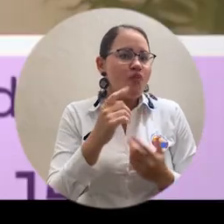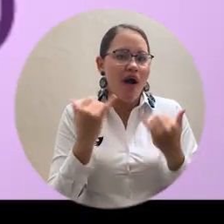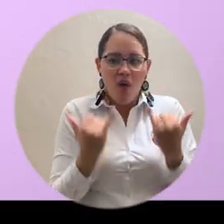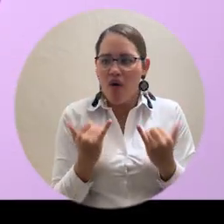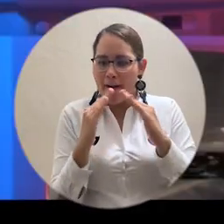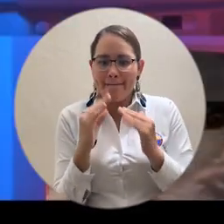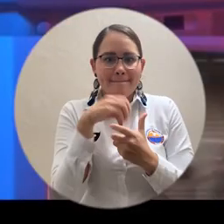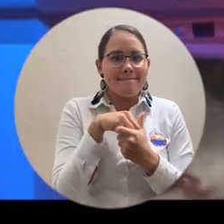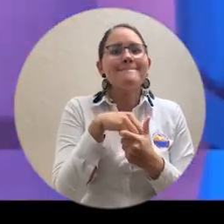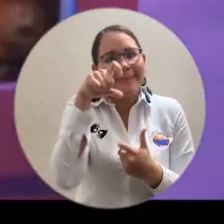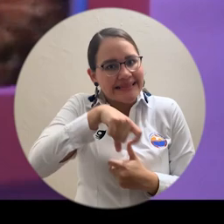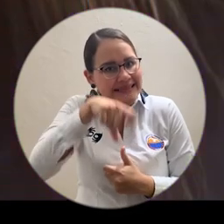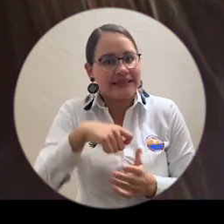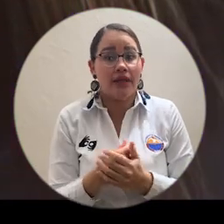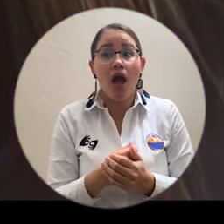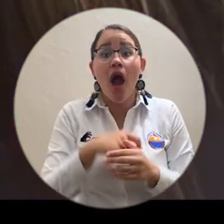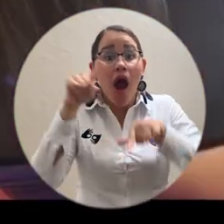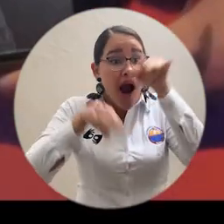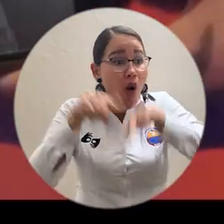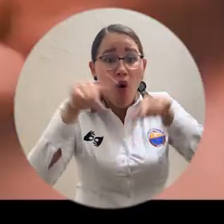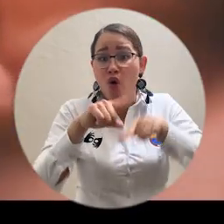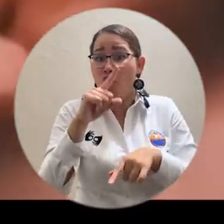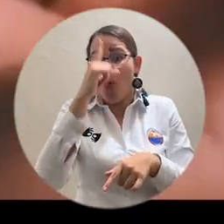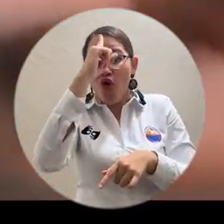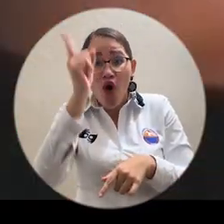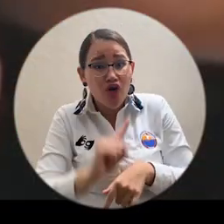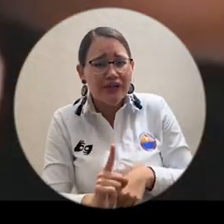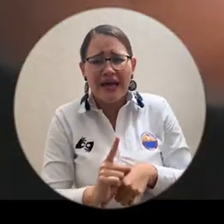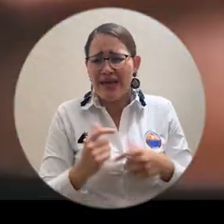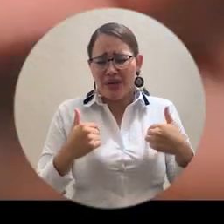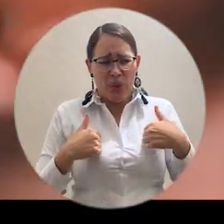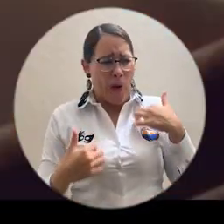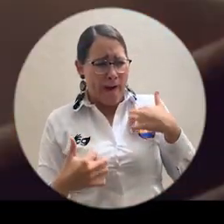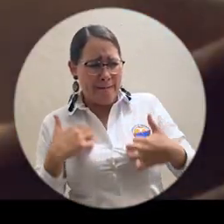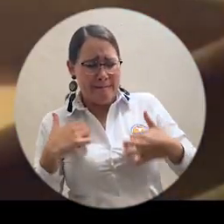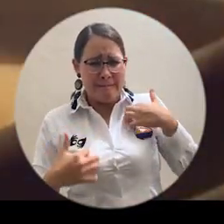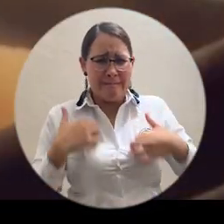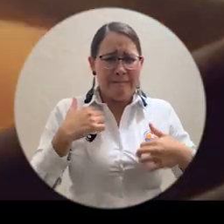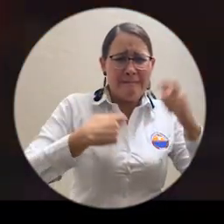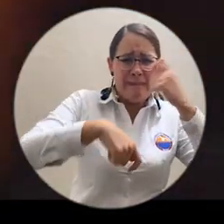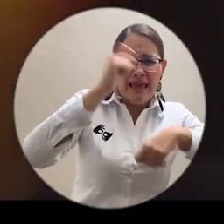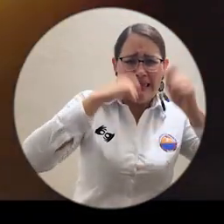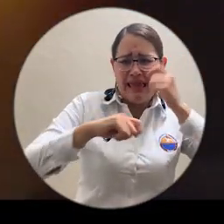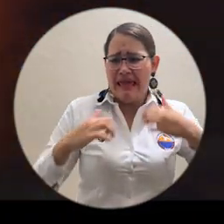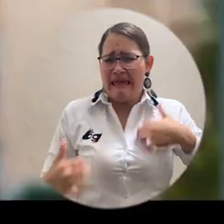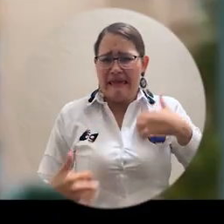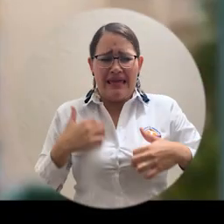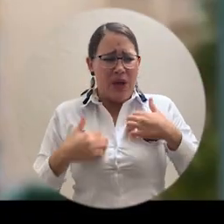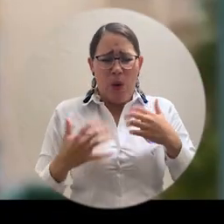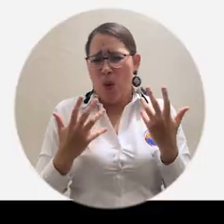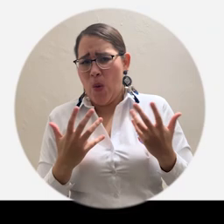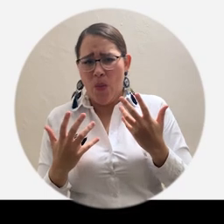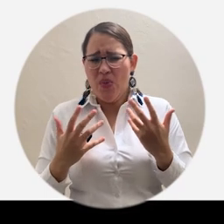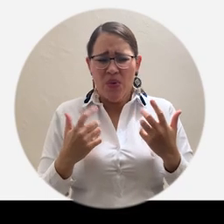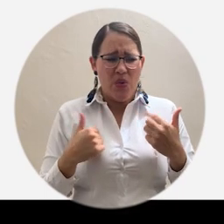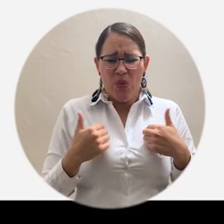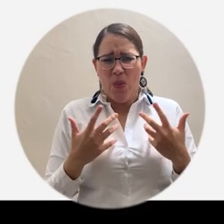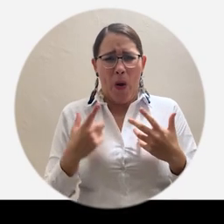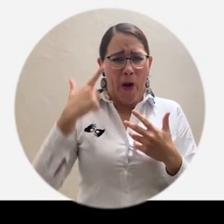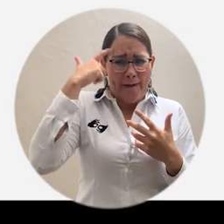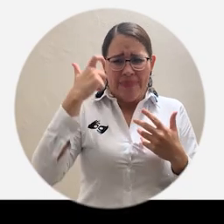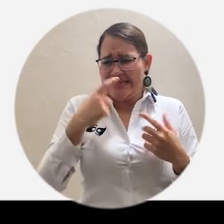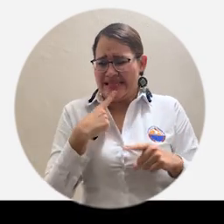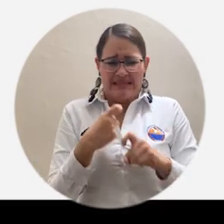que hoy no sepan vender, que tengan miedo a vender, o que no se arriesguen a vender algo,